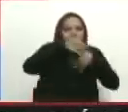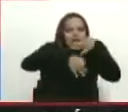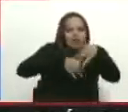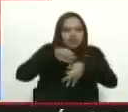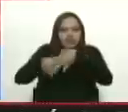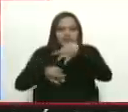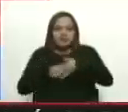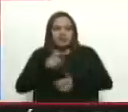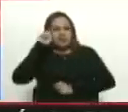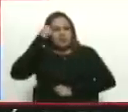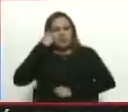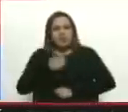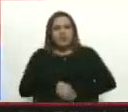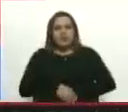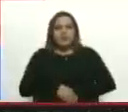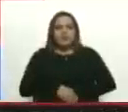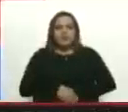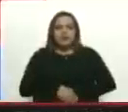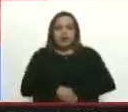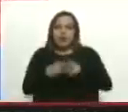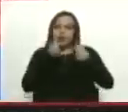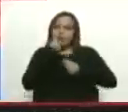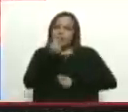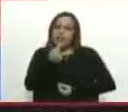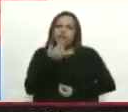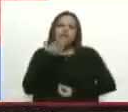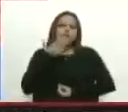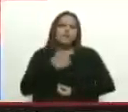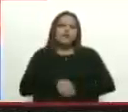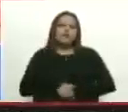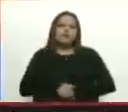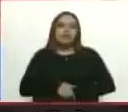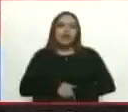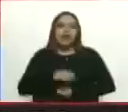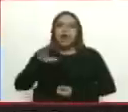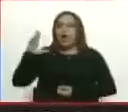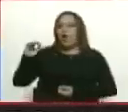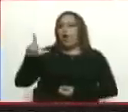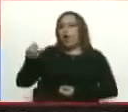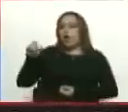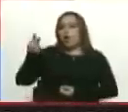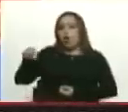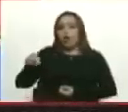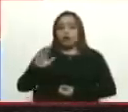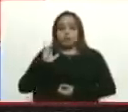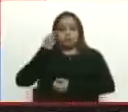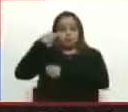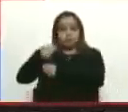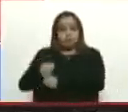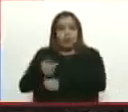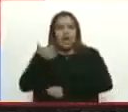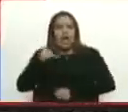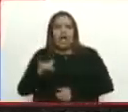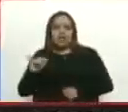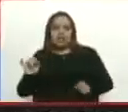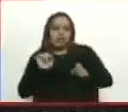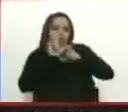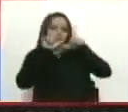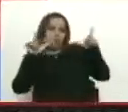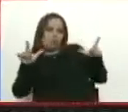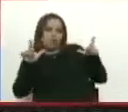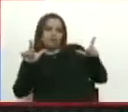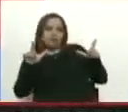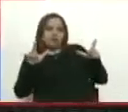Acuérdense cómo nos vendieron a nosotros a, ¿cómo se llama? Cristóbal Colón, el descubridor. Dios, nos descubrió Colón, gracias a que vino